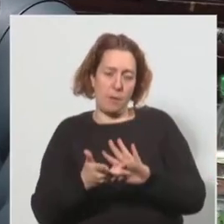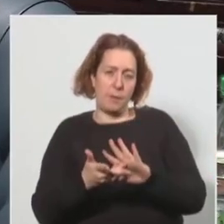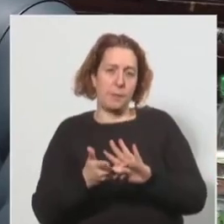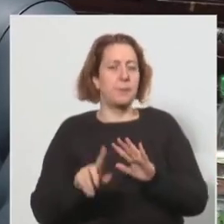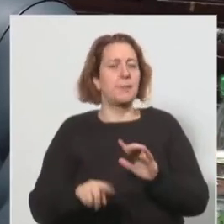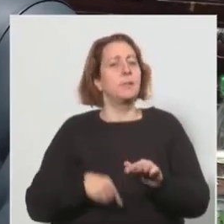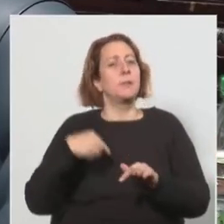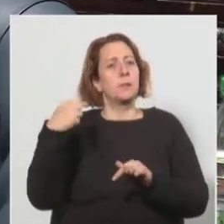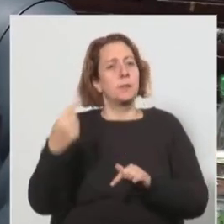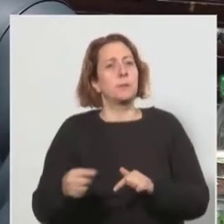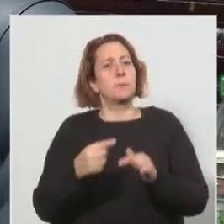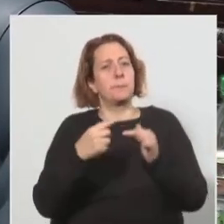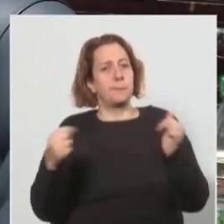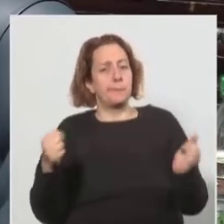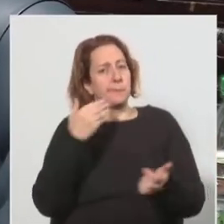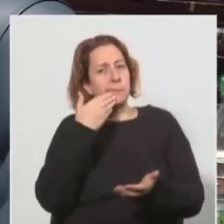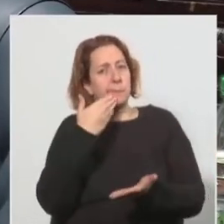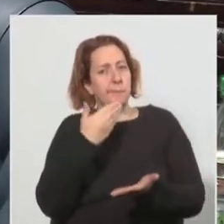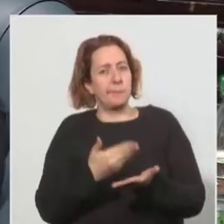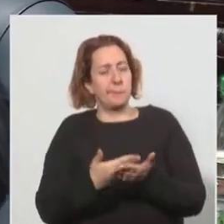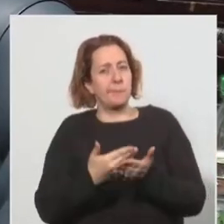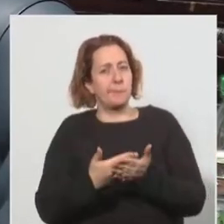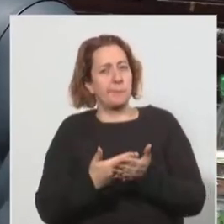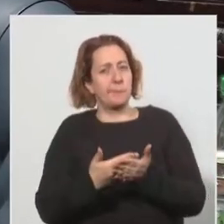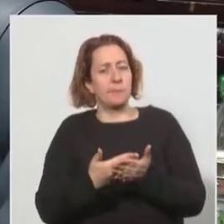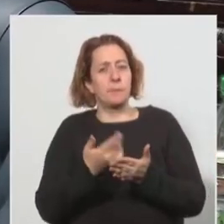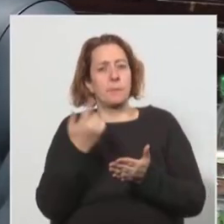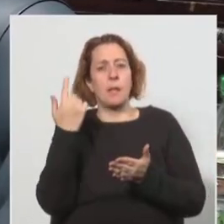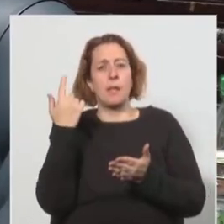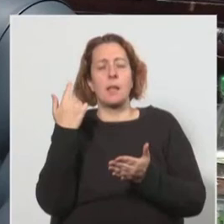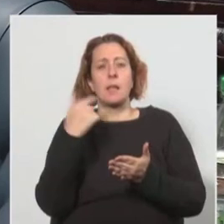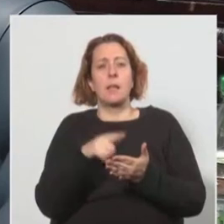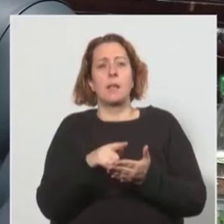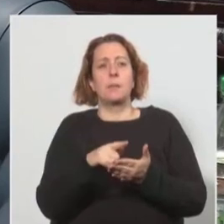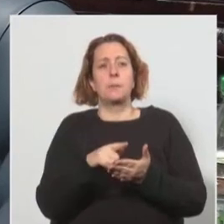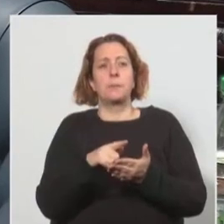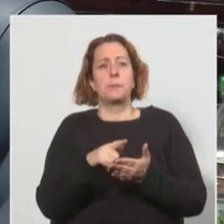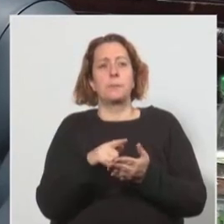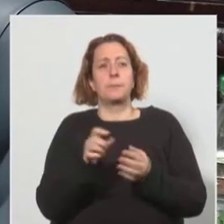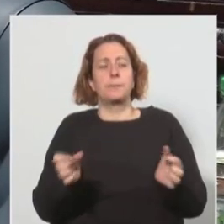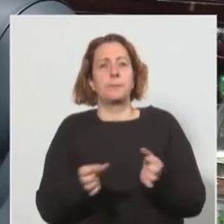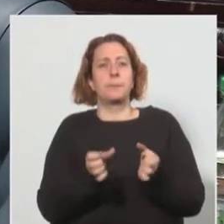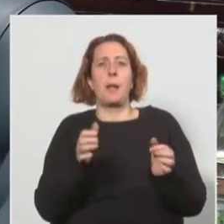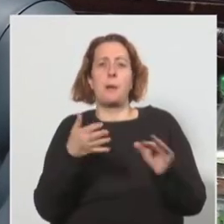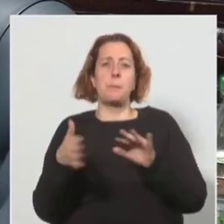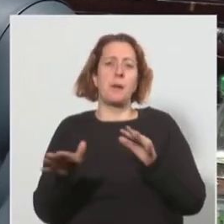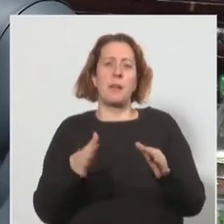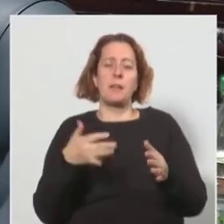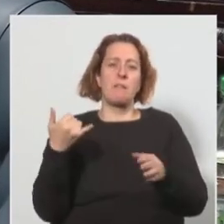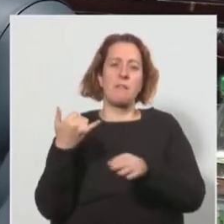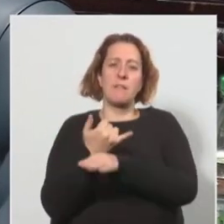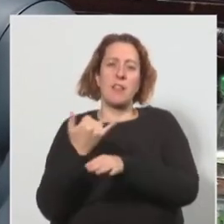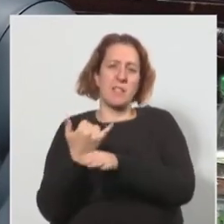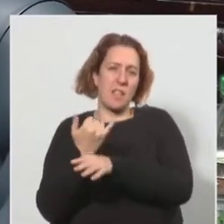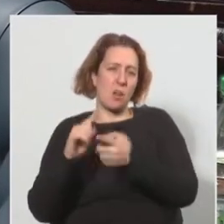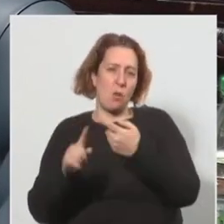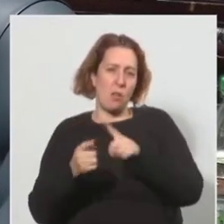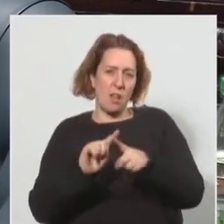Otra arista más que llamativa es la que refiere a las aparentes fallas de